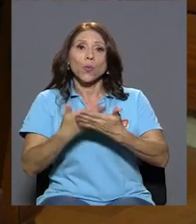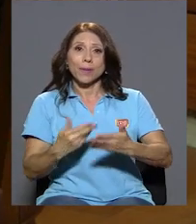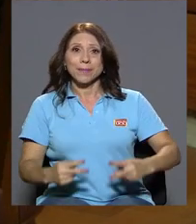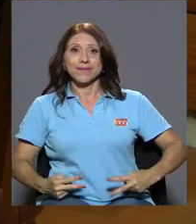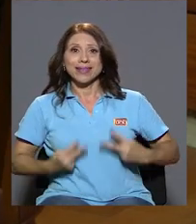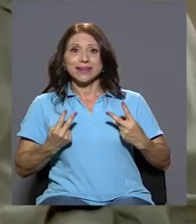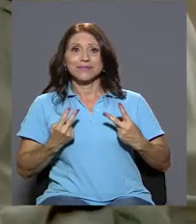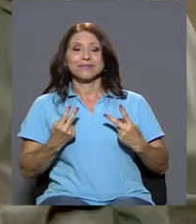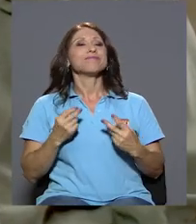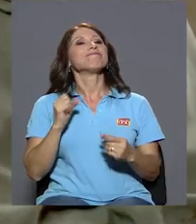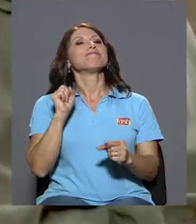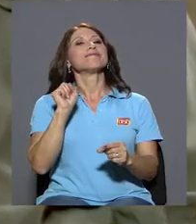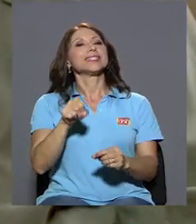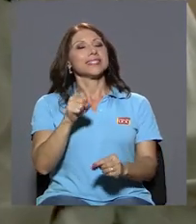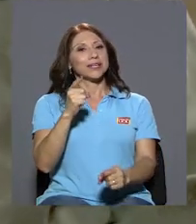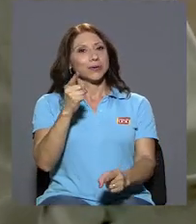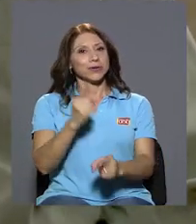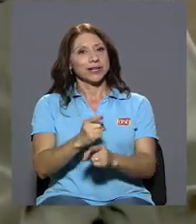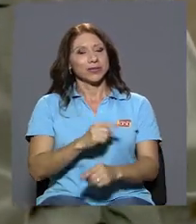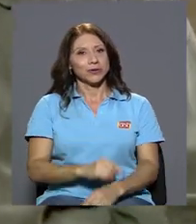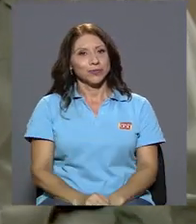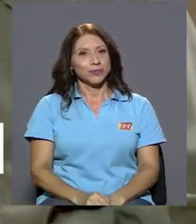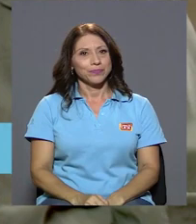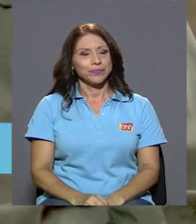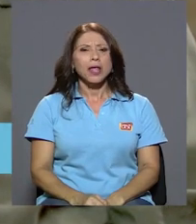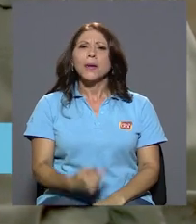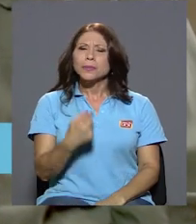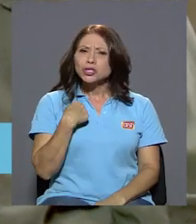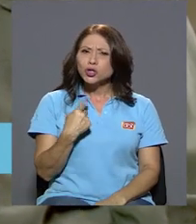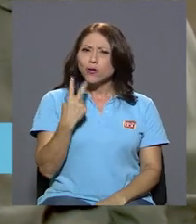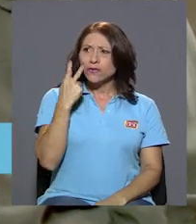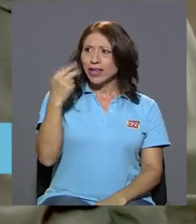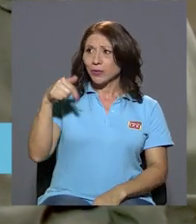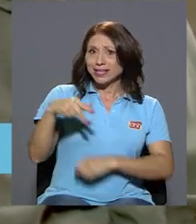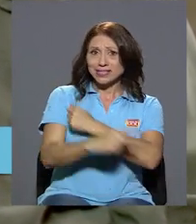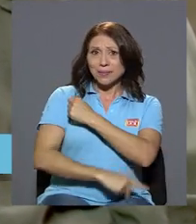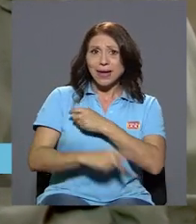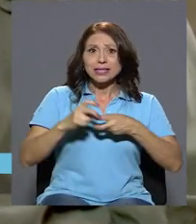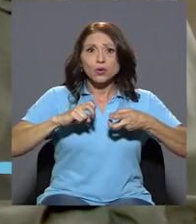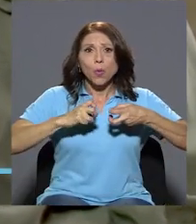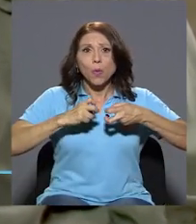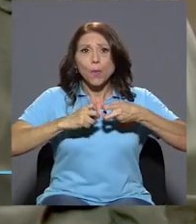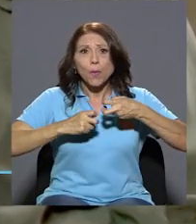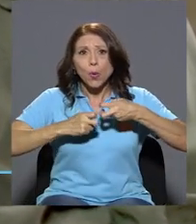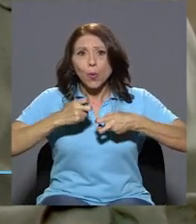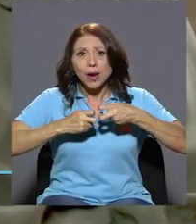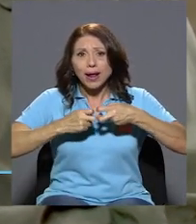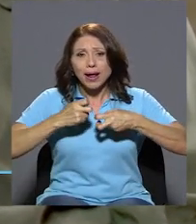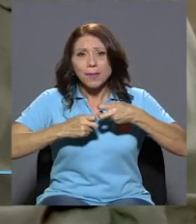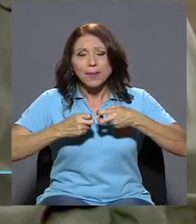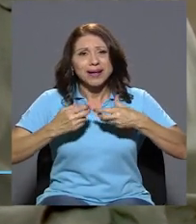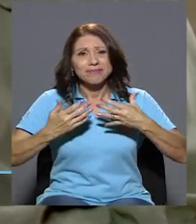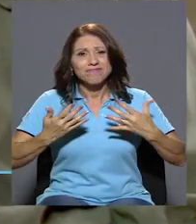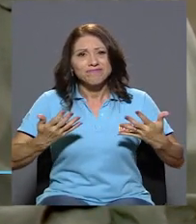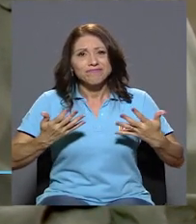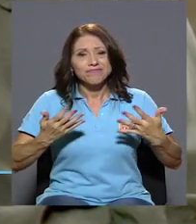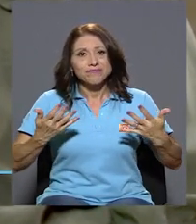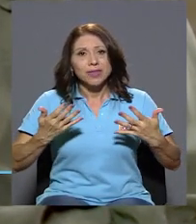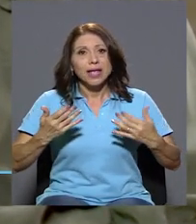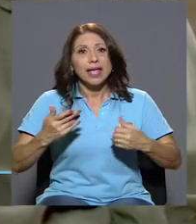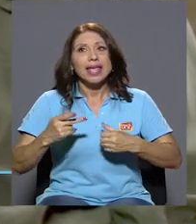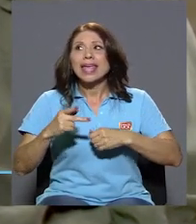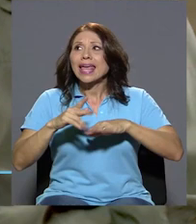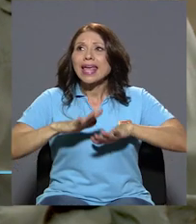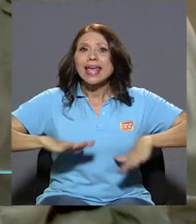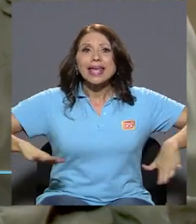sí correcto que bueno el problema que yo veo en este país es y